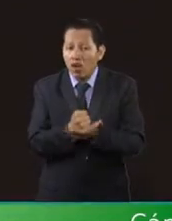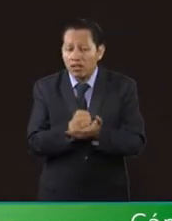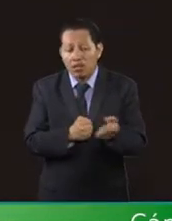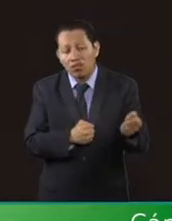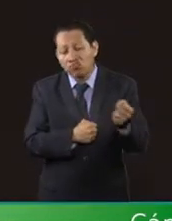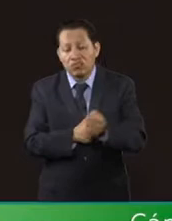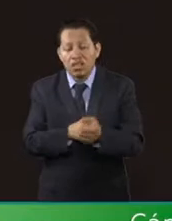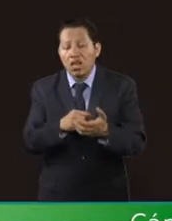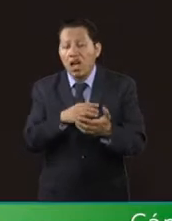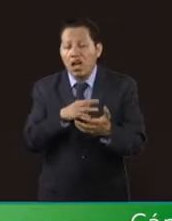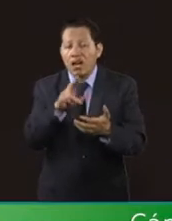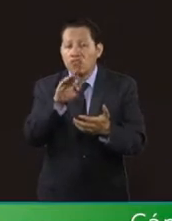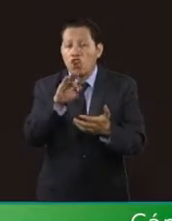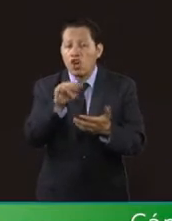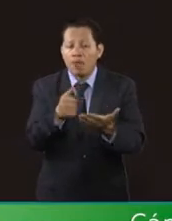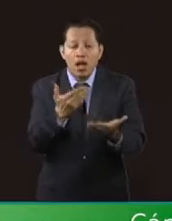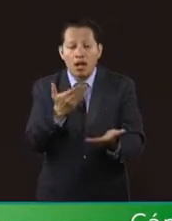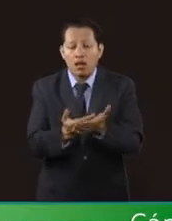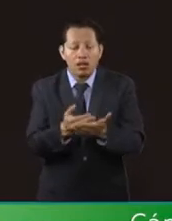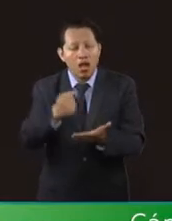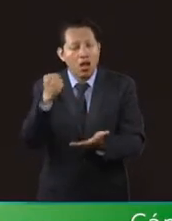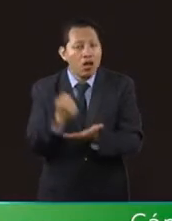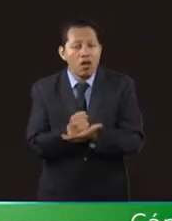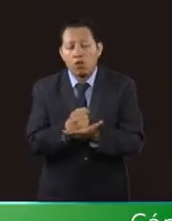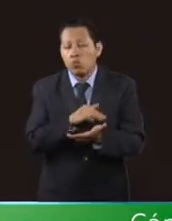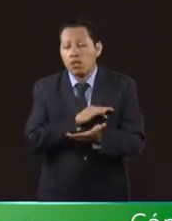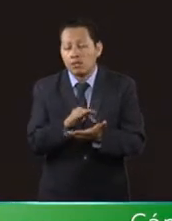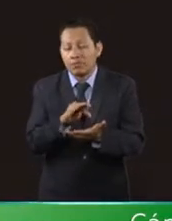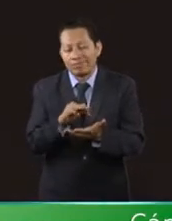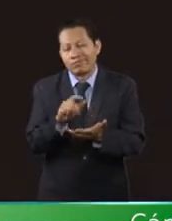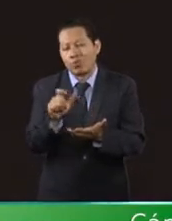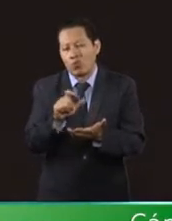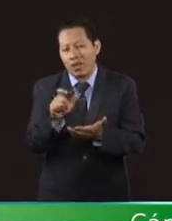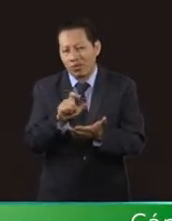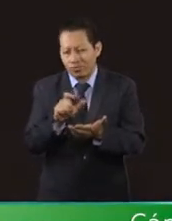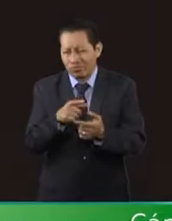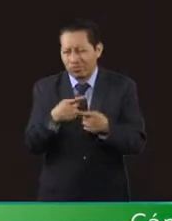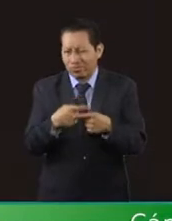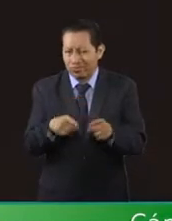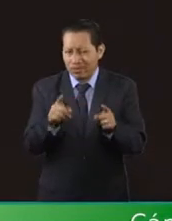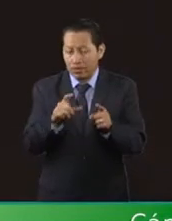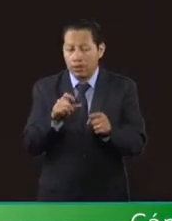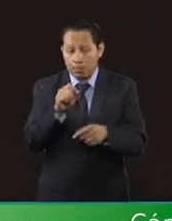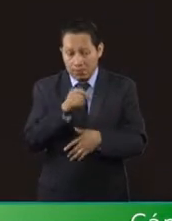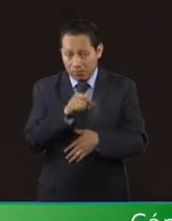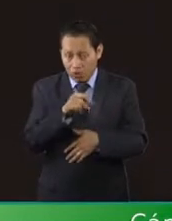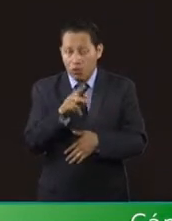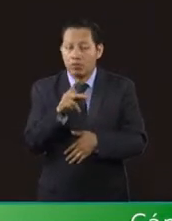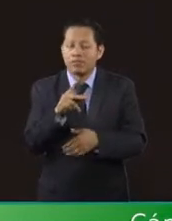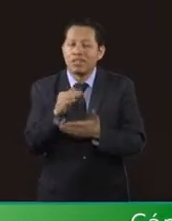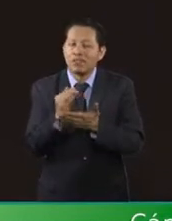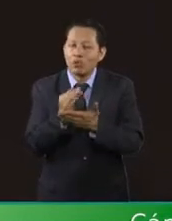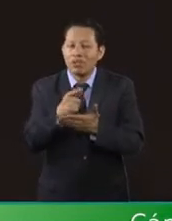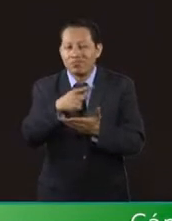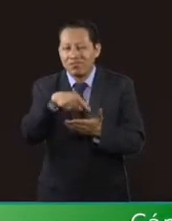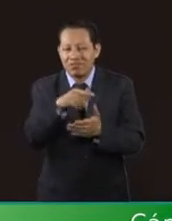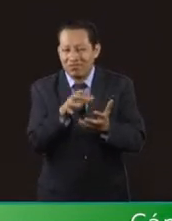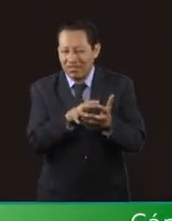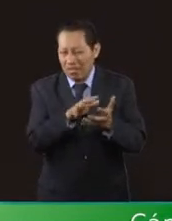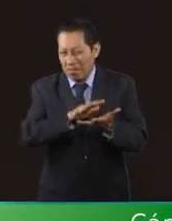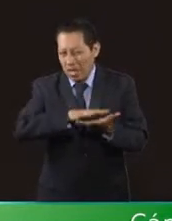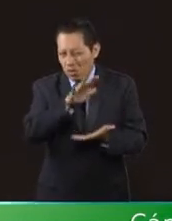busca militarizar la seguridad pública cuando fue precisamente el oficialismo quien abandonó a las